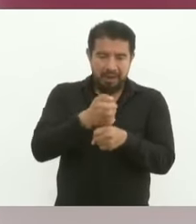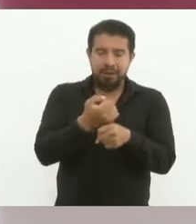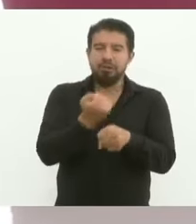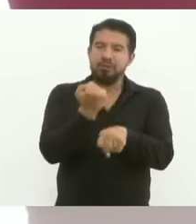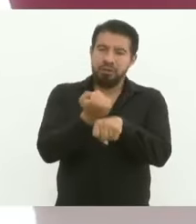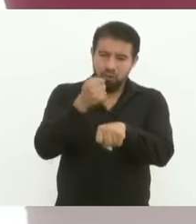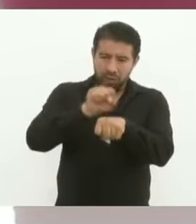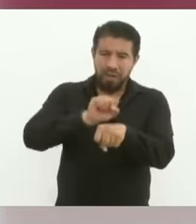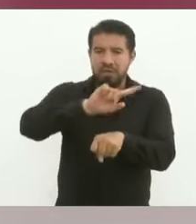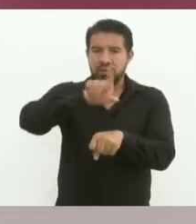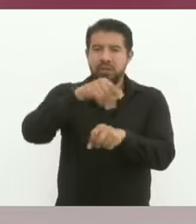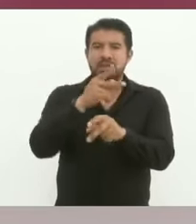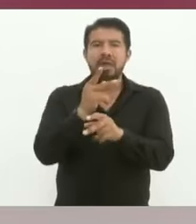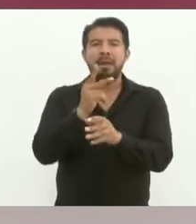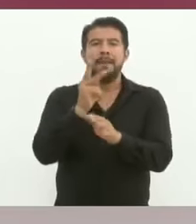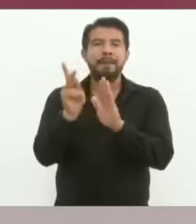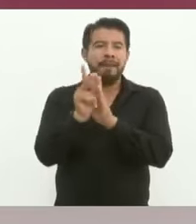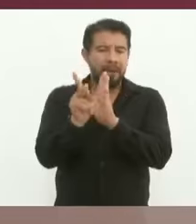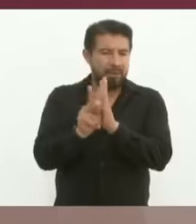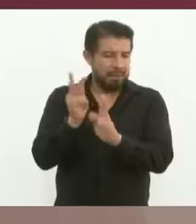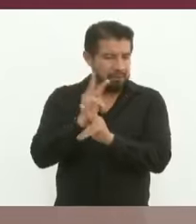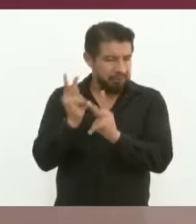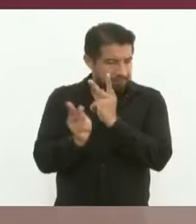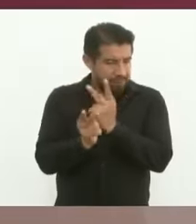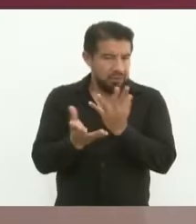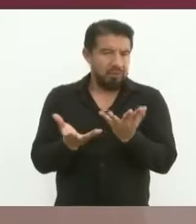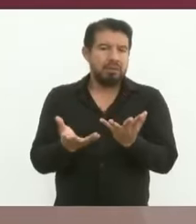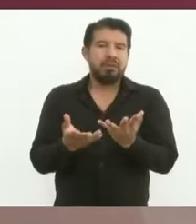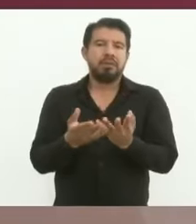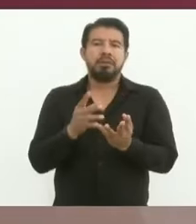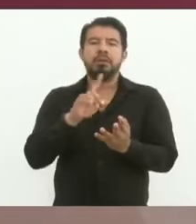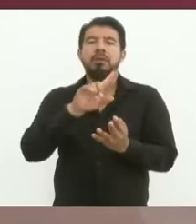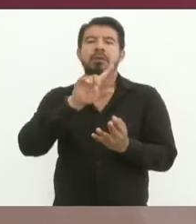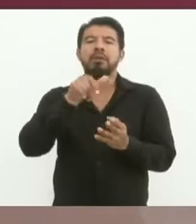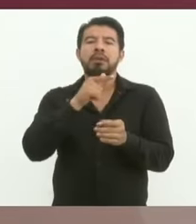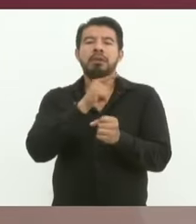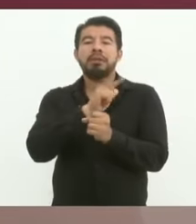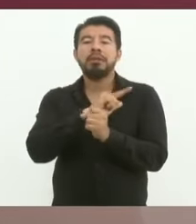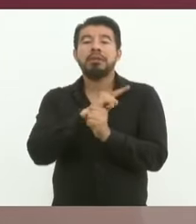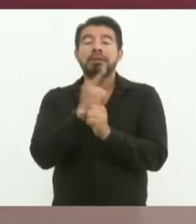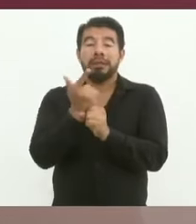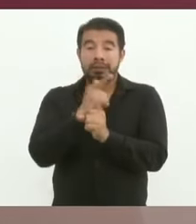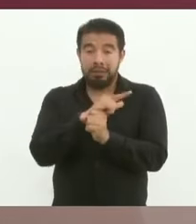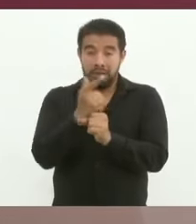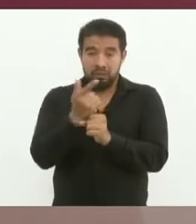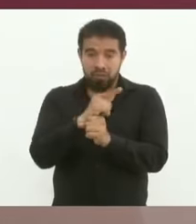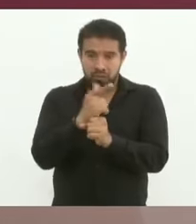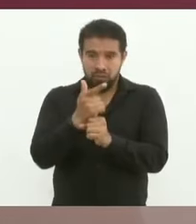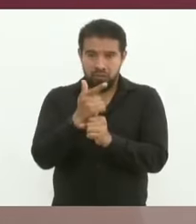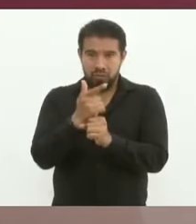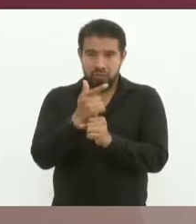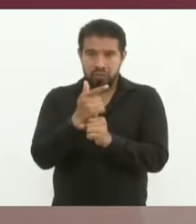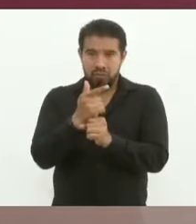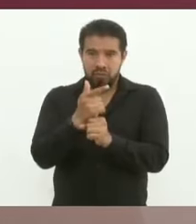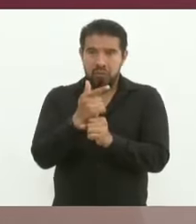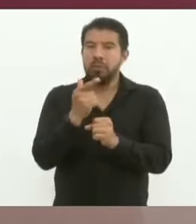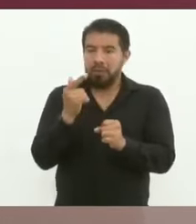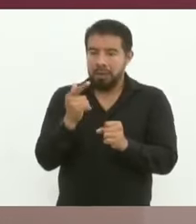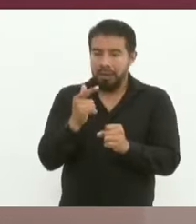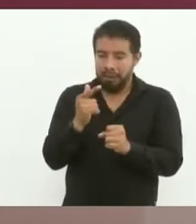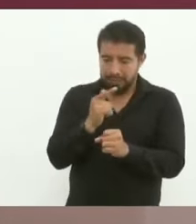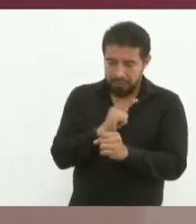preparatoria y luego ya la licenciatura. Fíjense que aunque se termine